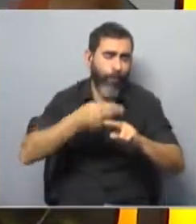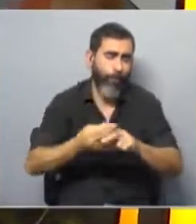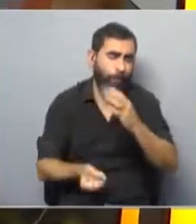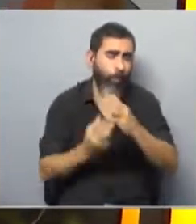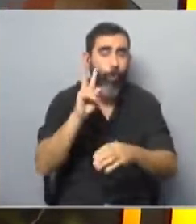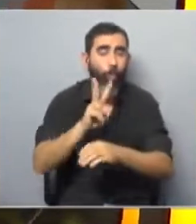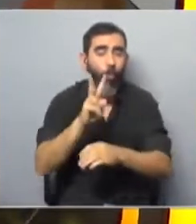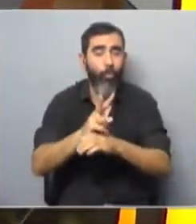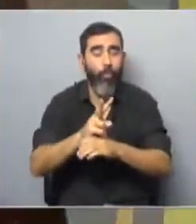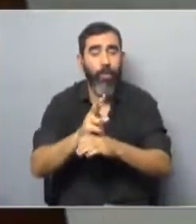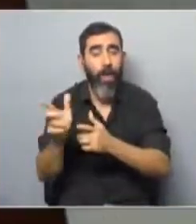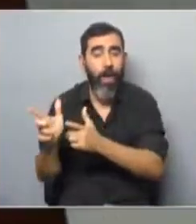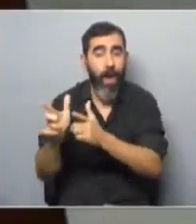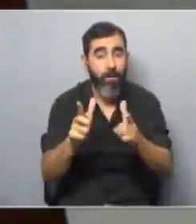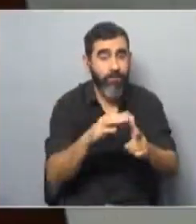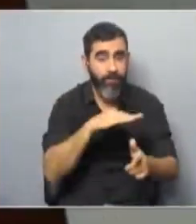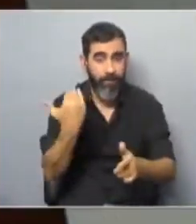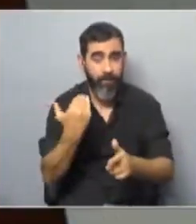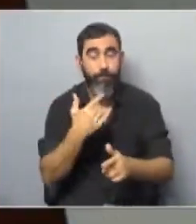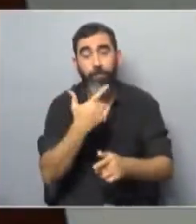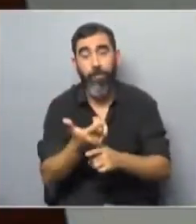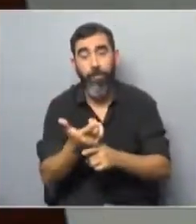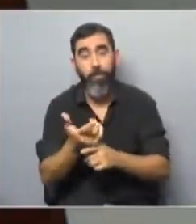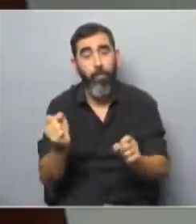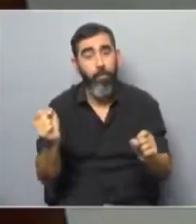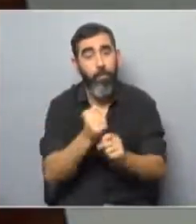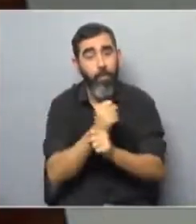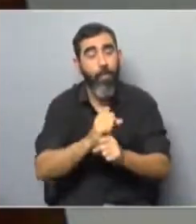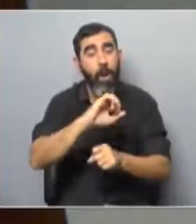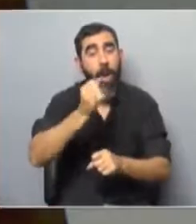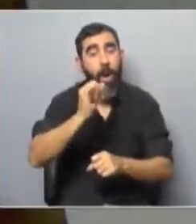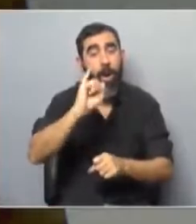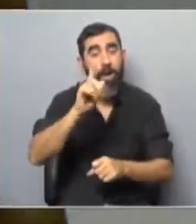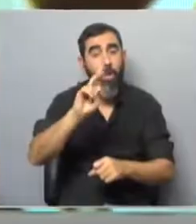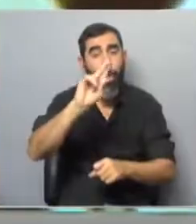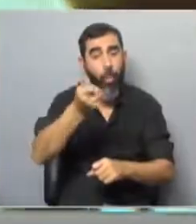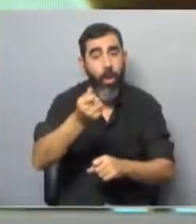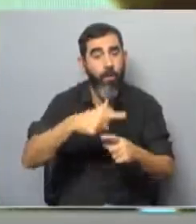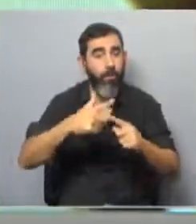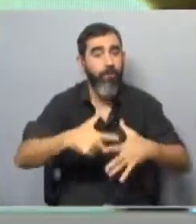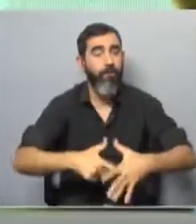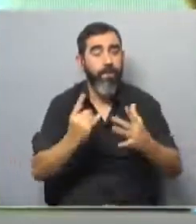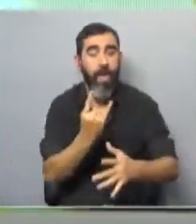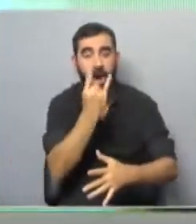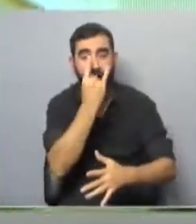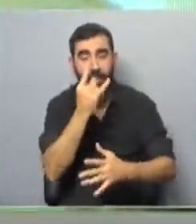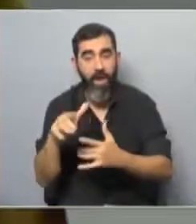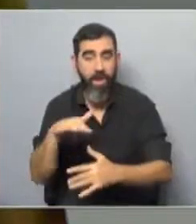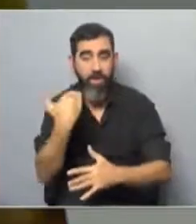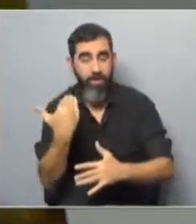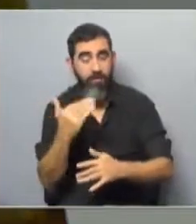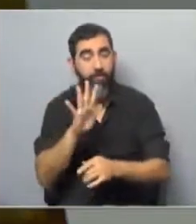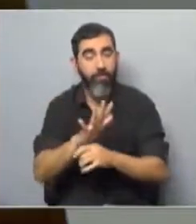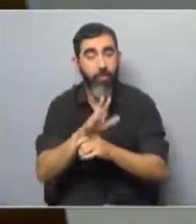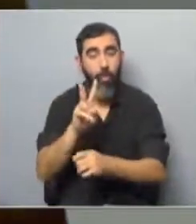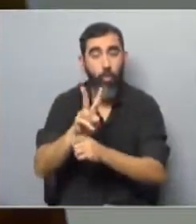control a través de la casa, pero tenemos que darle, por ejemplo, un premio a la gente de Aiguá, que todos los años organiza y festeja la cacería del jabalí como una herramienta